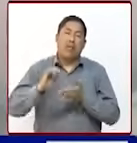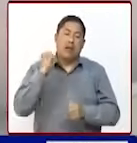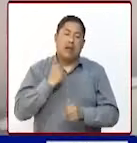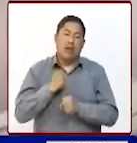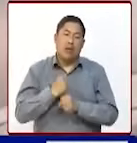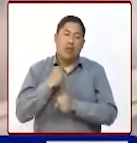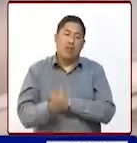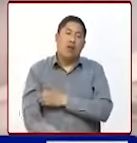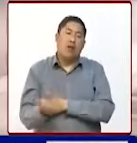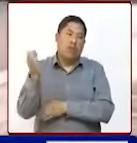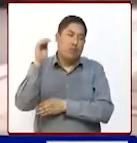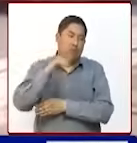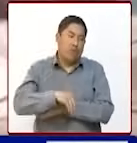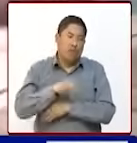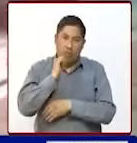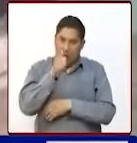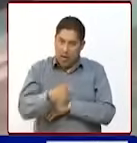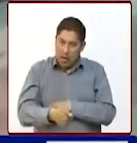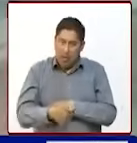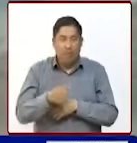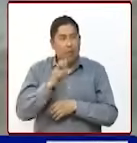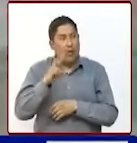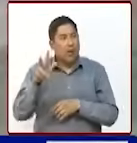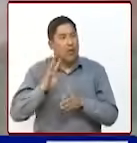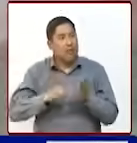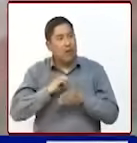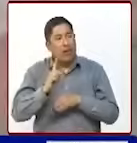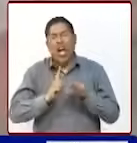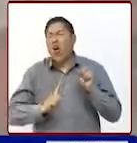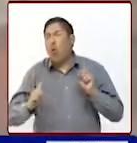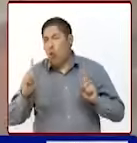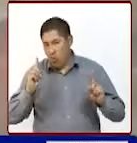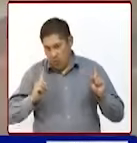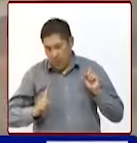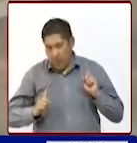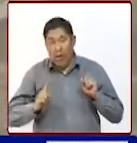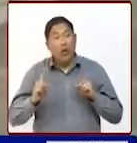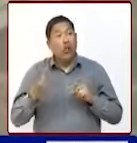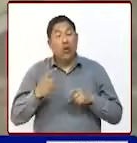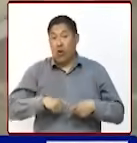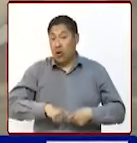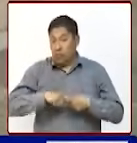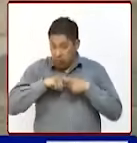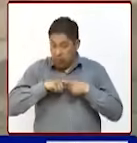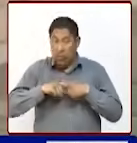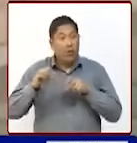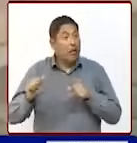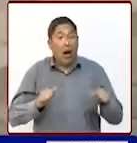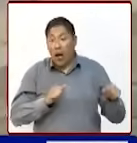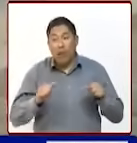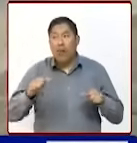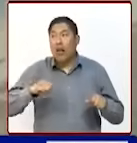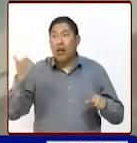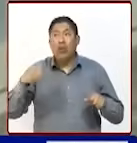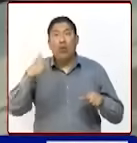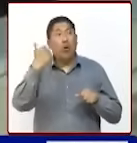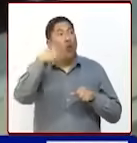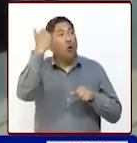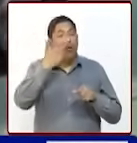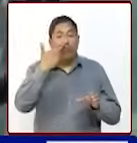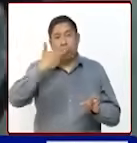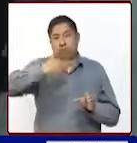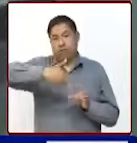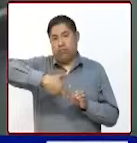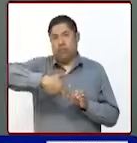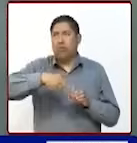la jornada del censo de este sábado 23 de marzo. Solamente ese día se suspenderán las actividades en las demás estaciones de servicio, por